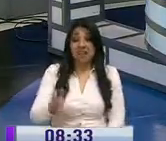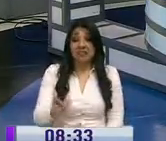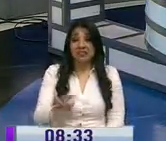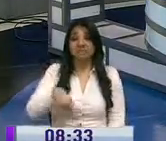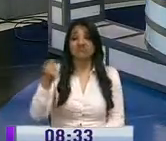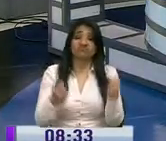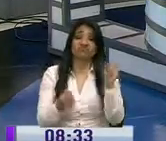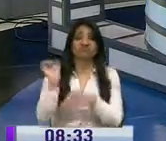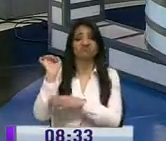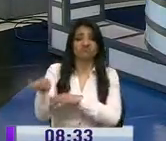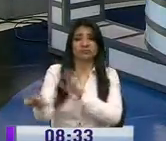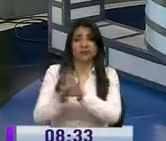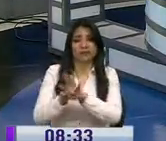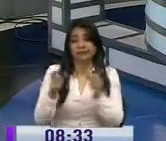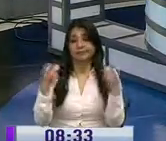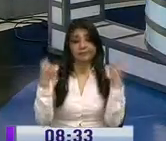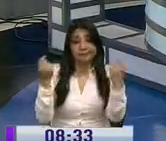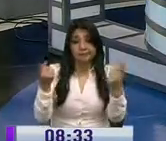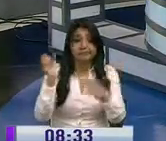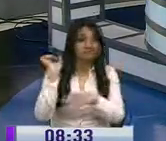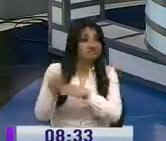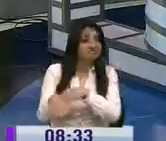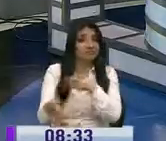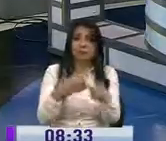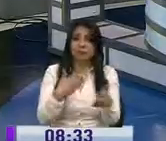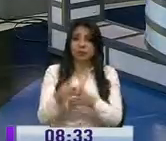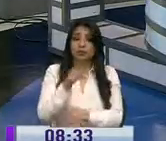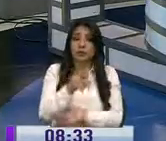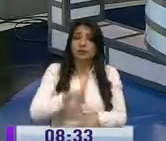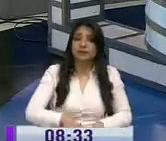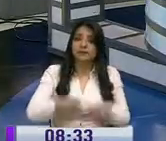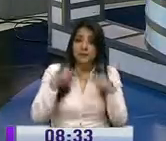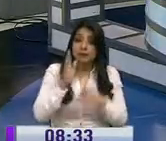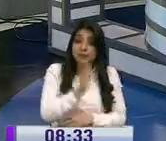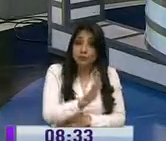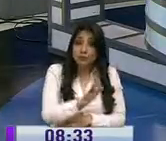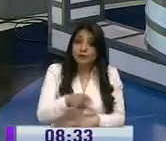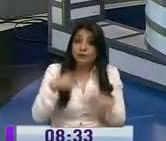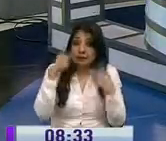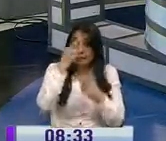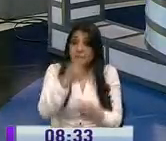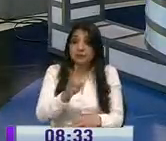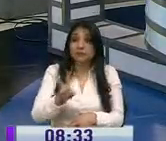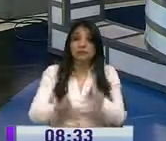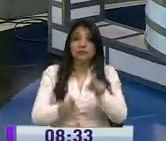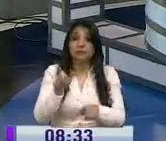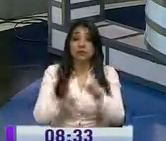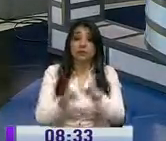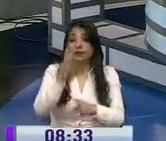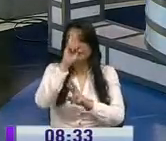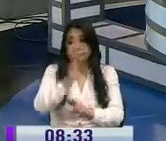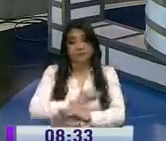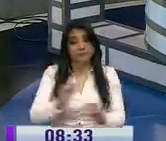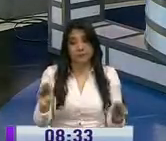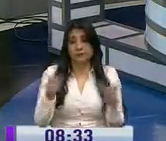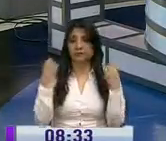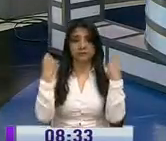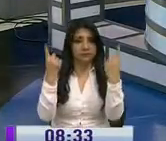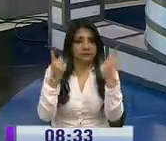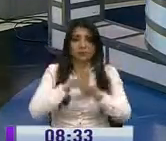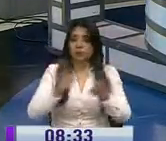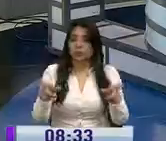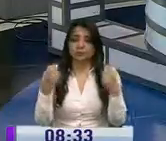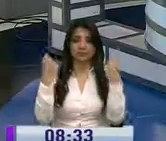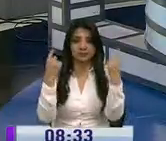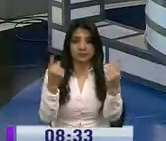entienden. Yo te digo, en este punto yo no entiendo nada. No les importa poner en riesgo su vida ni la de los pasajeros. Yo no entiendo nada. Yo ya no entiendo nada.